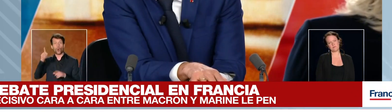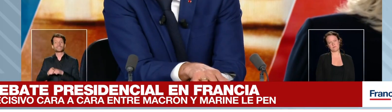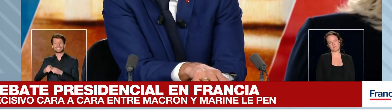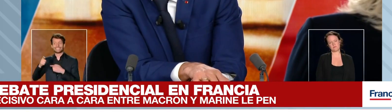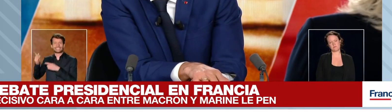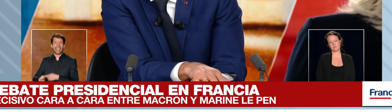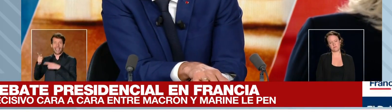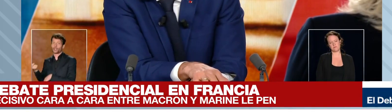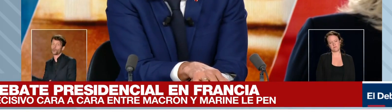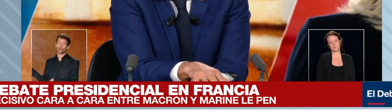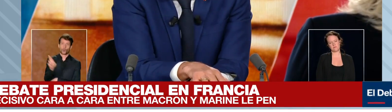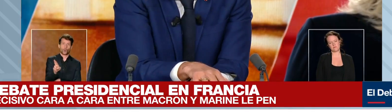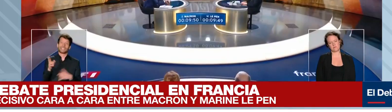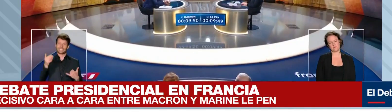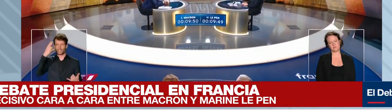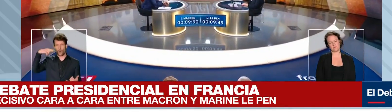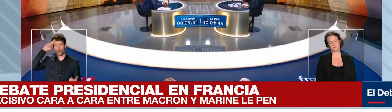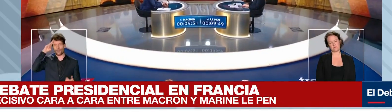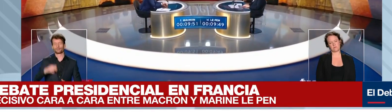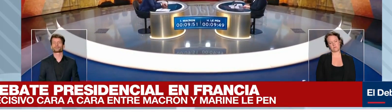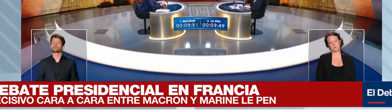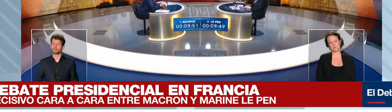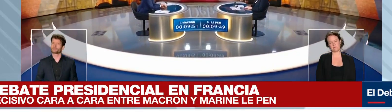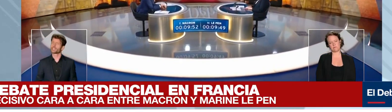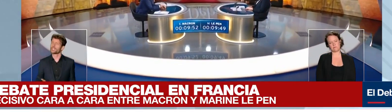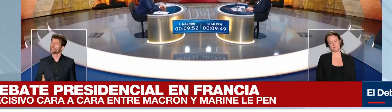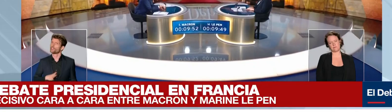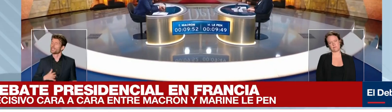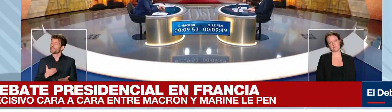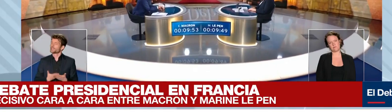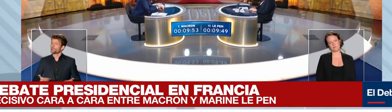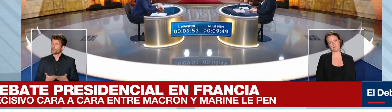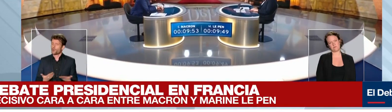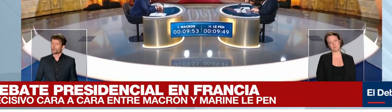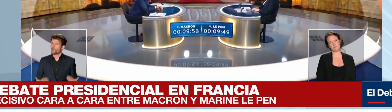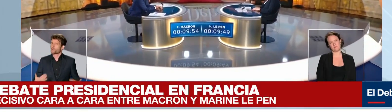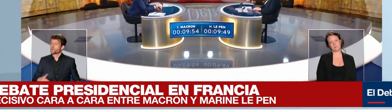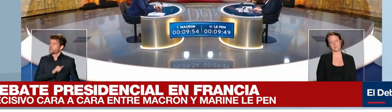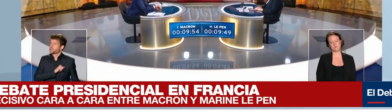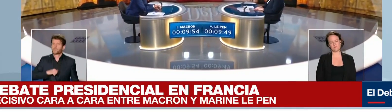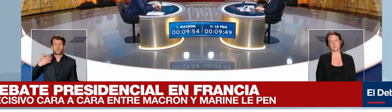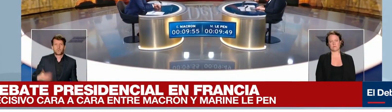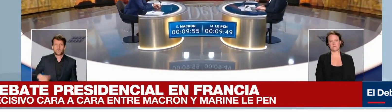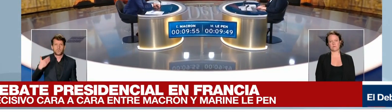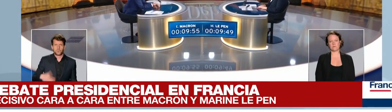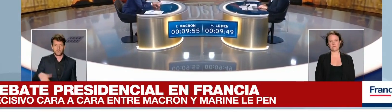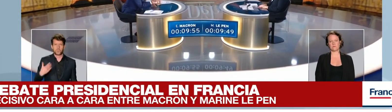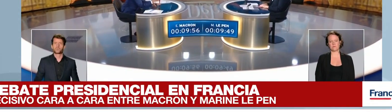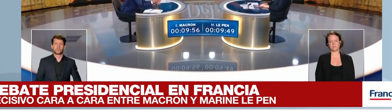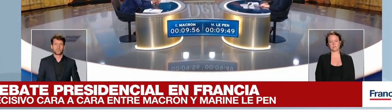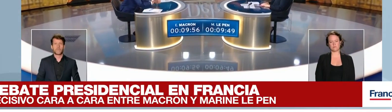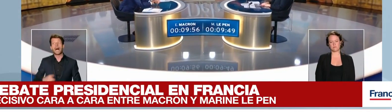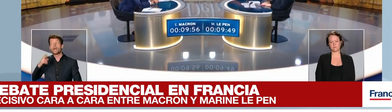por el retorno de la guerra a nuestro continente. Vivimos momentos que son extremadamente graves porque Rusia